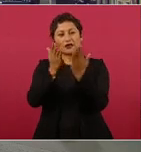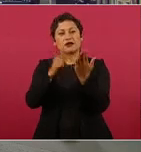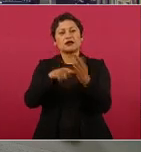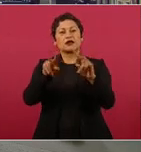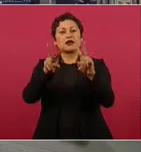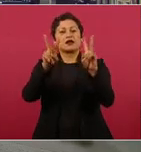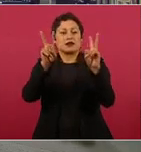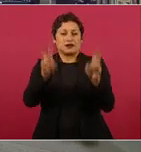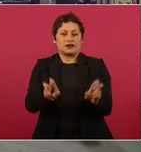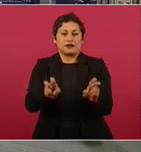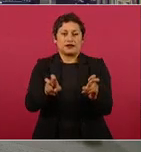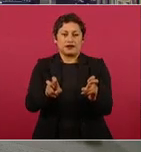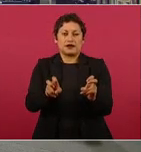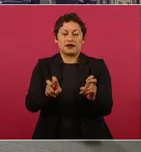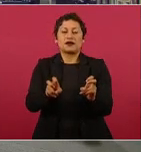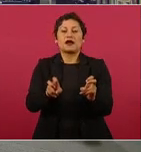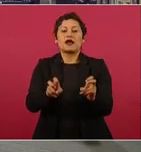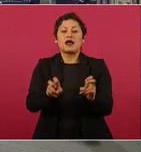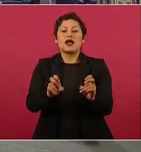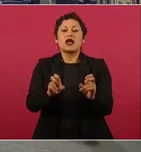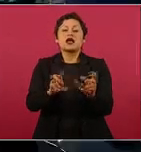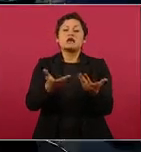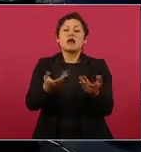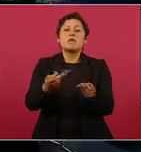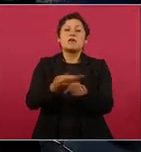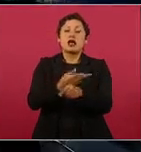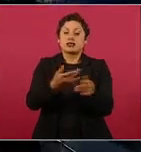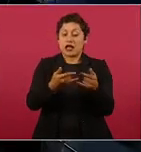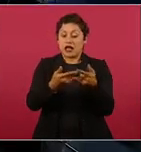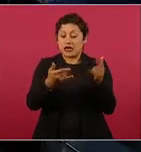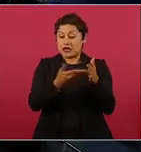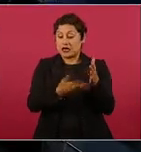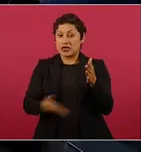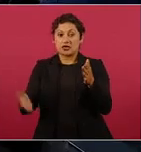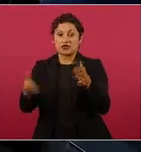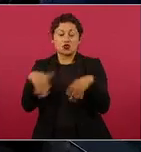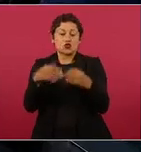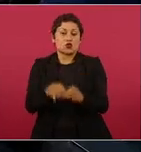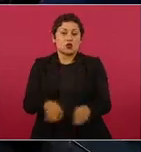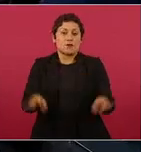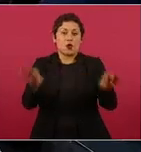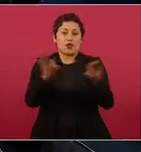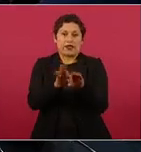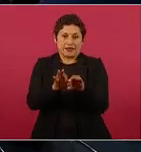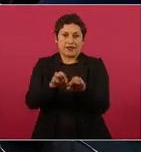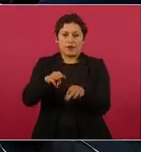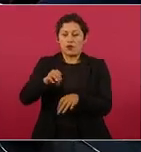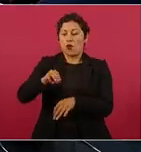estelares de la historia, momentos estelares. Y tiene, entonces, yo tengo mucha admiración